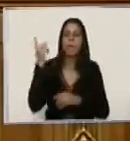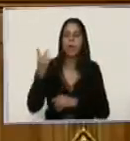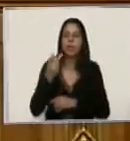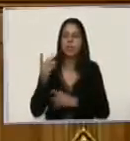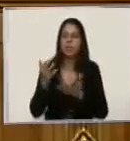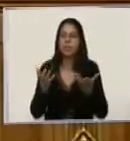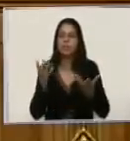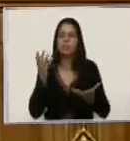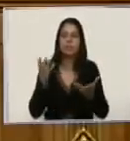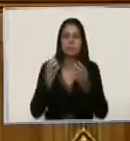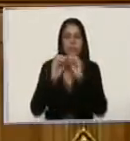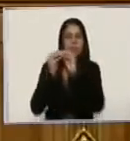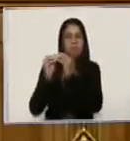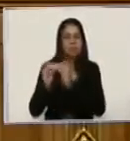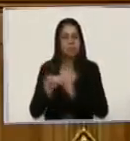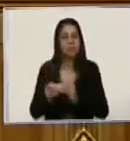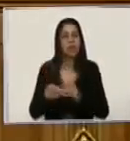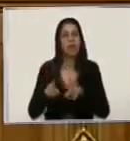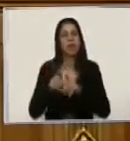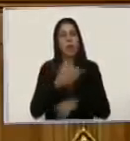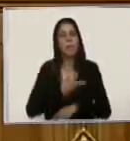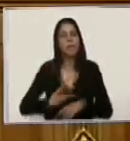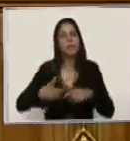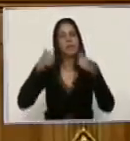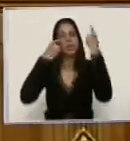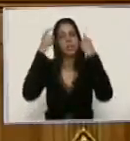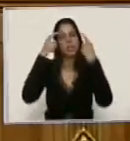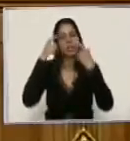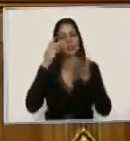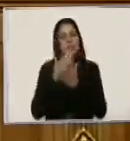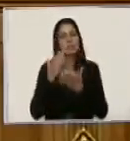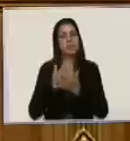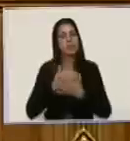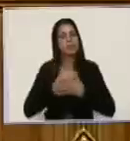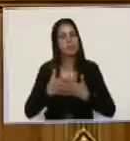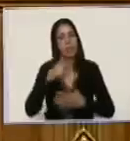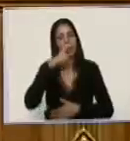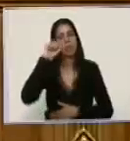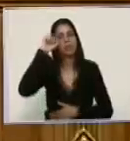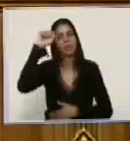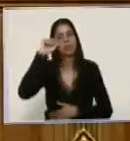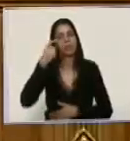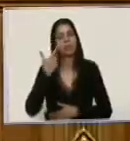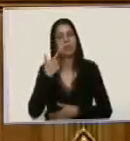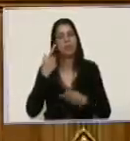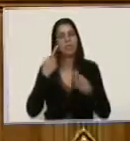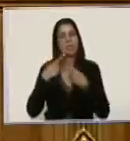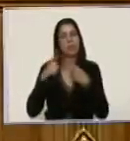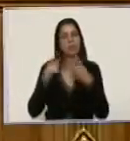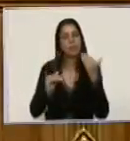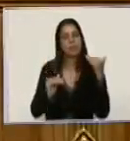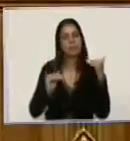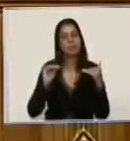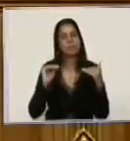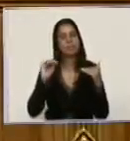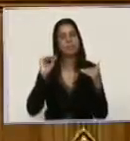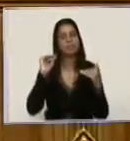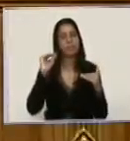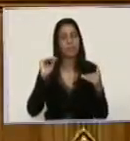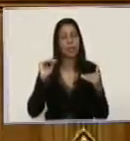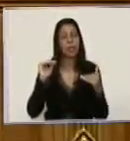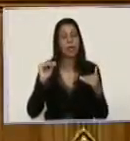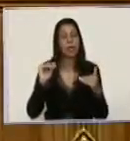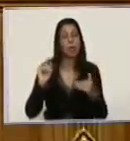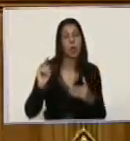como se hizo con el presidente Chávez, y siempre ha estado dispuesto el presidente Maduro, de los diferentes, ya hablamos, un